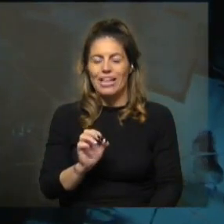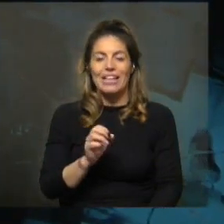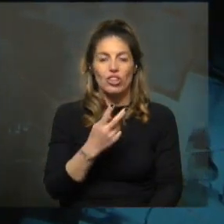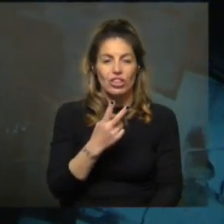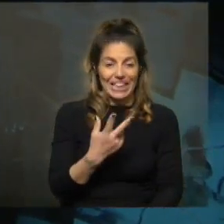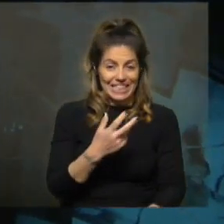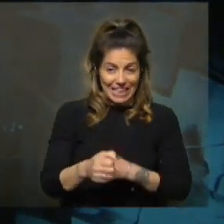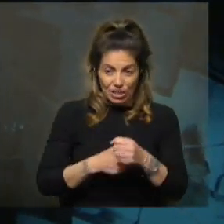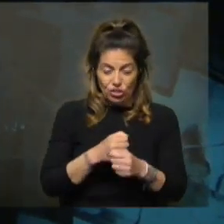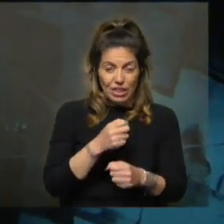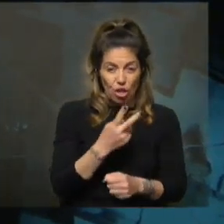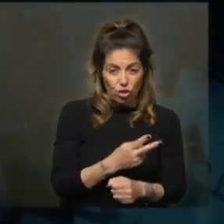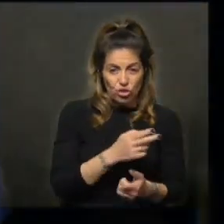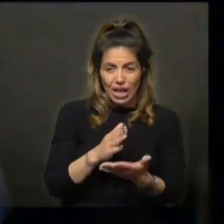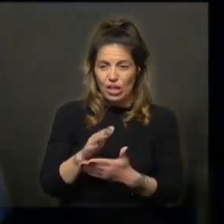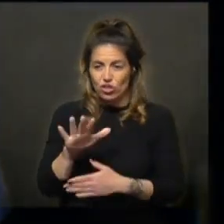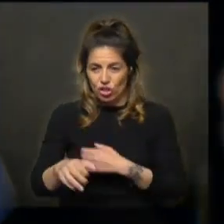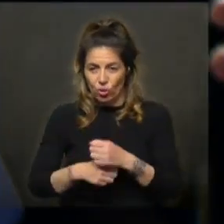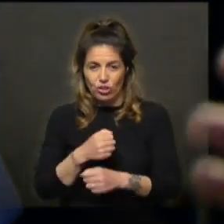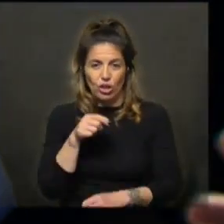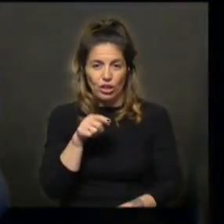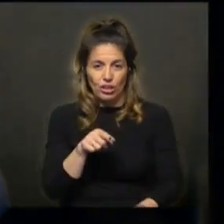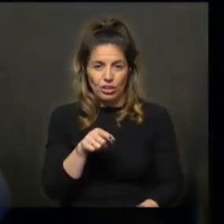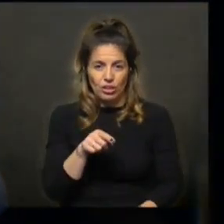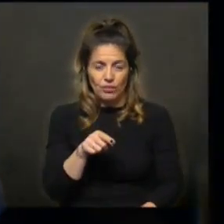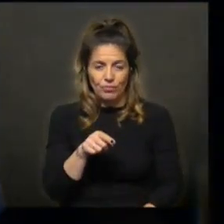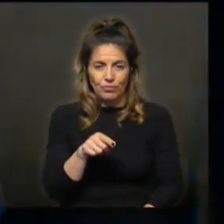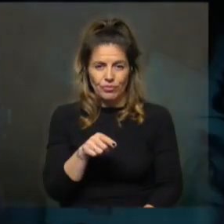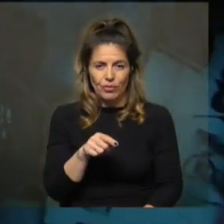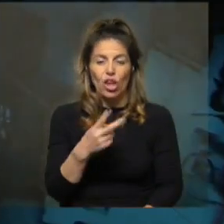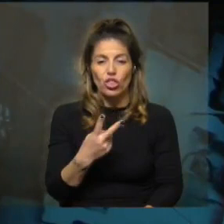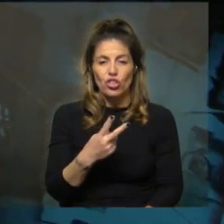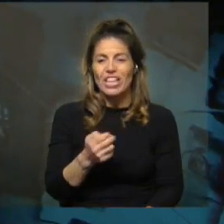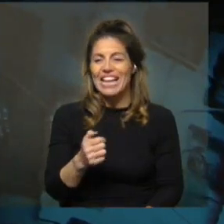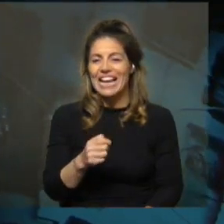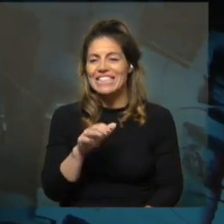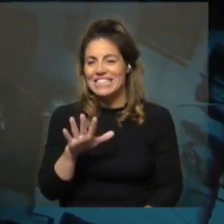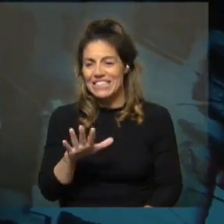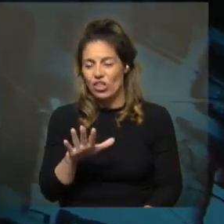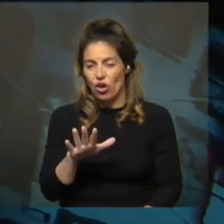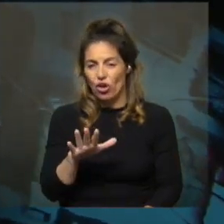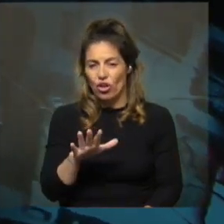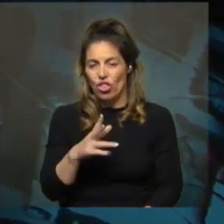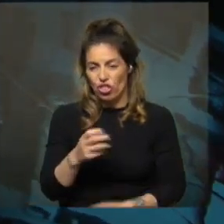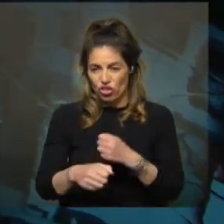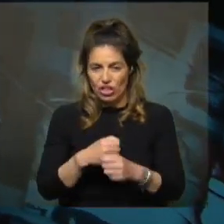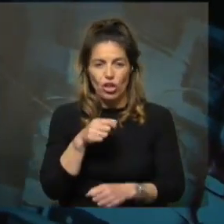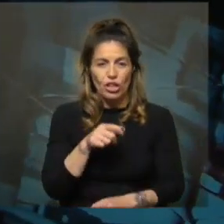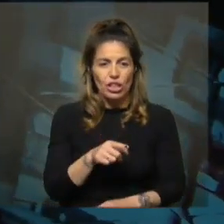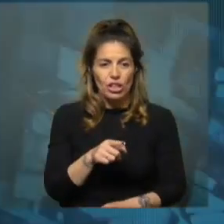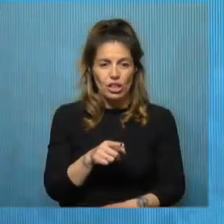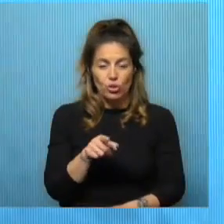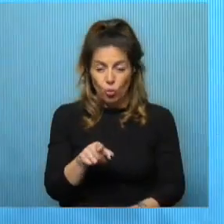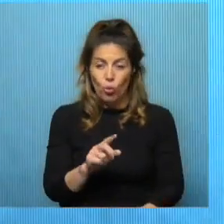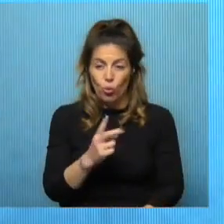5 años y tú tuviste dos años estuve entre los dos y los Casi cinco me faltaban dos meses y tú tuviste una hija